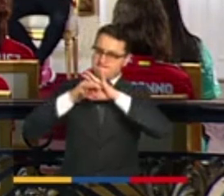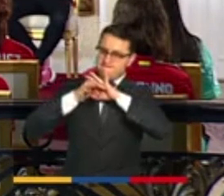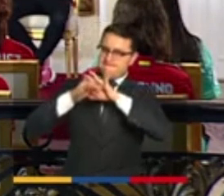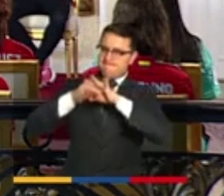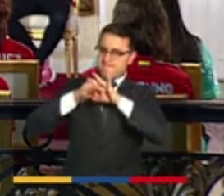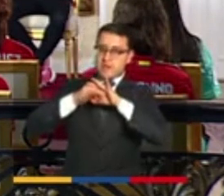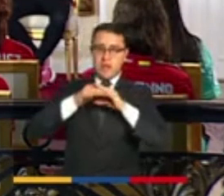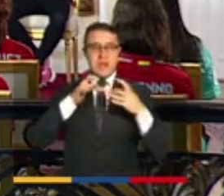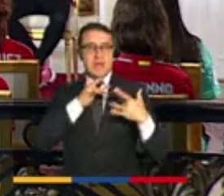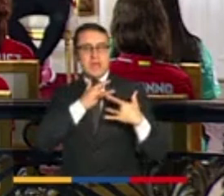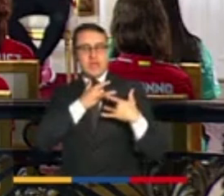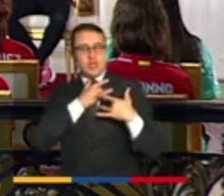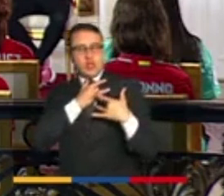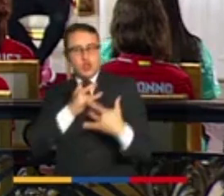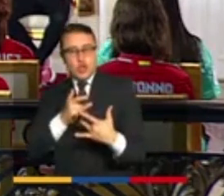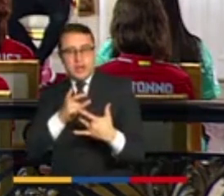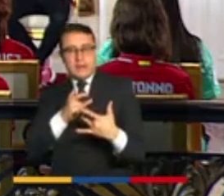y